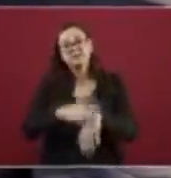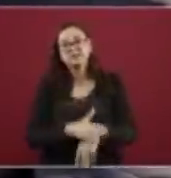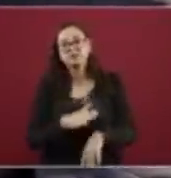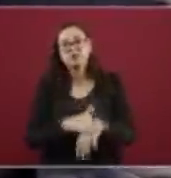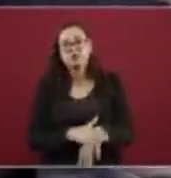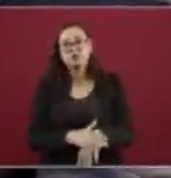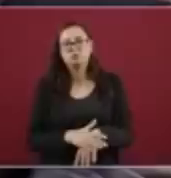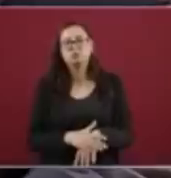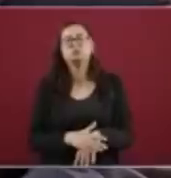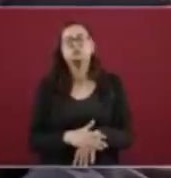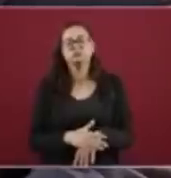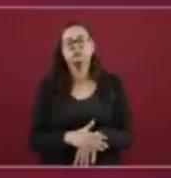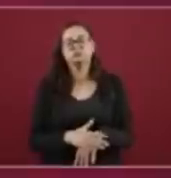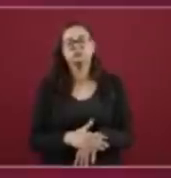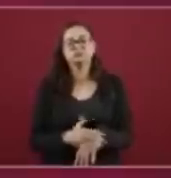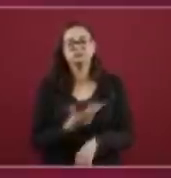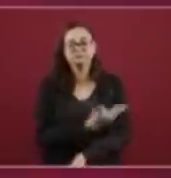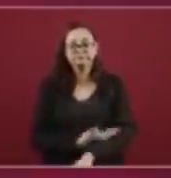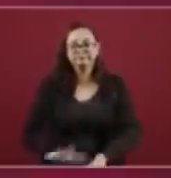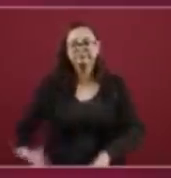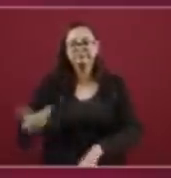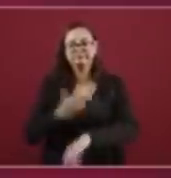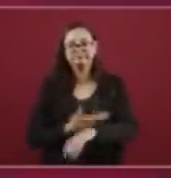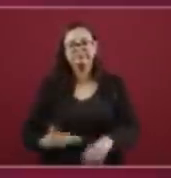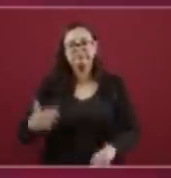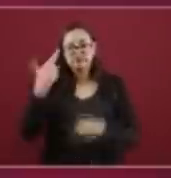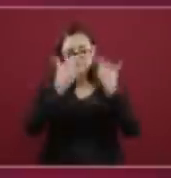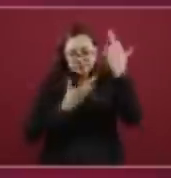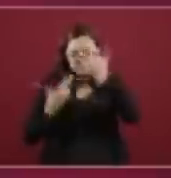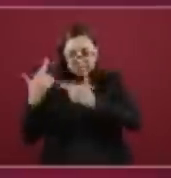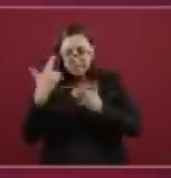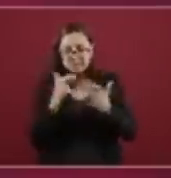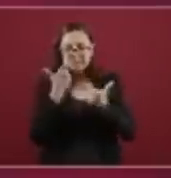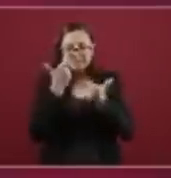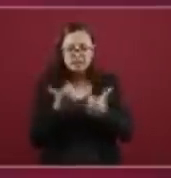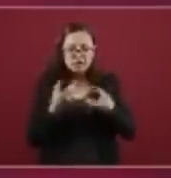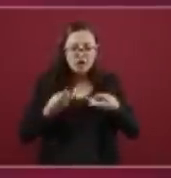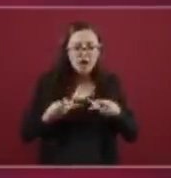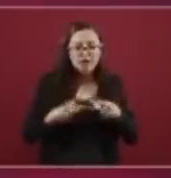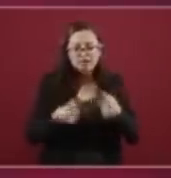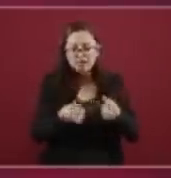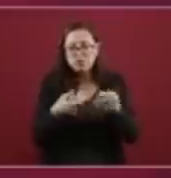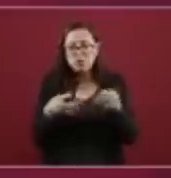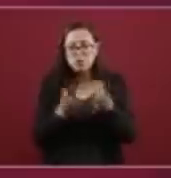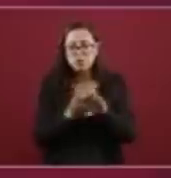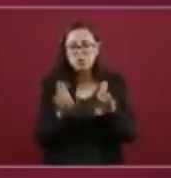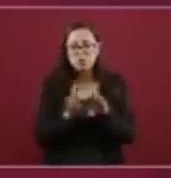a revisar cómo se aplicaron los fondos y qué se